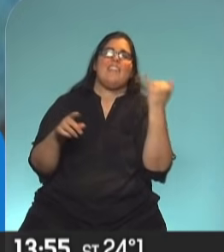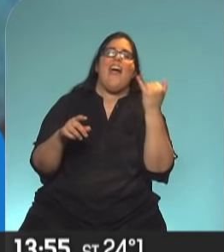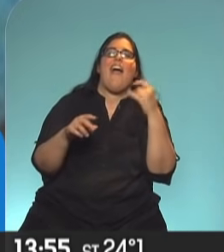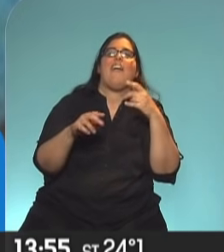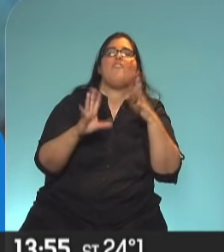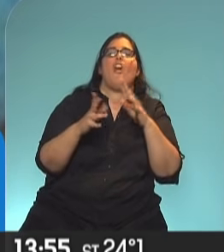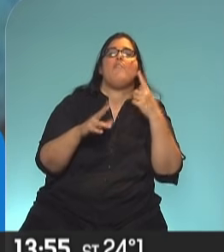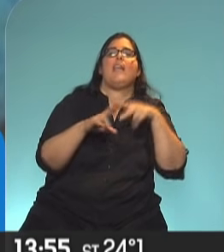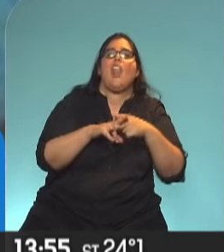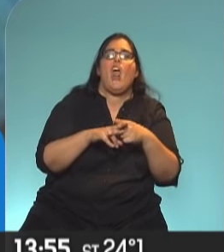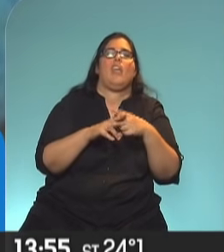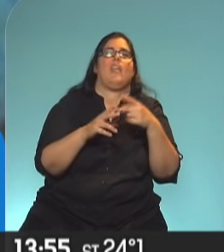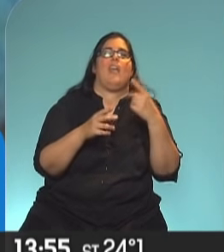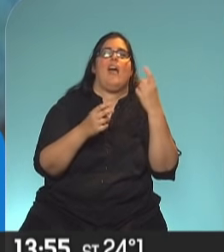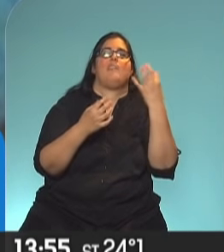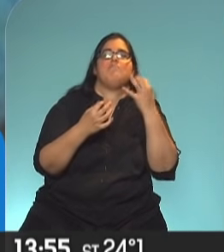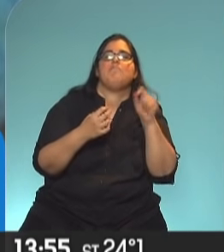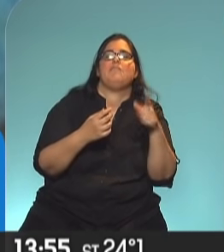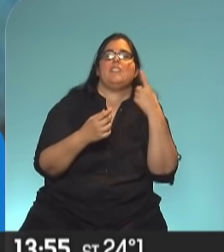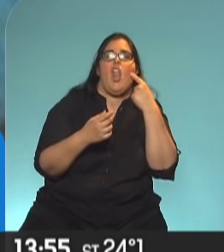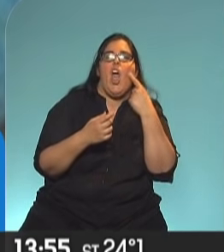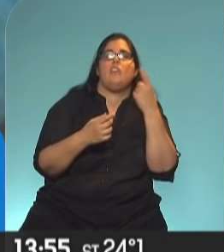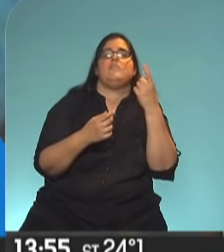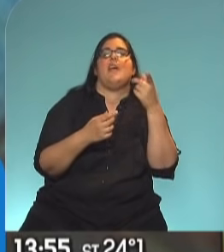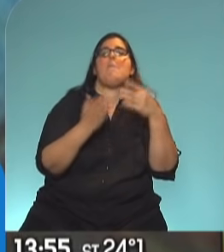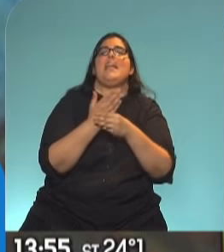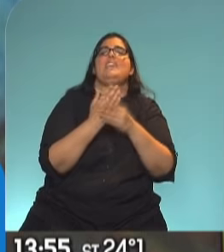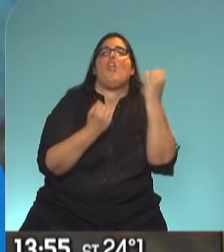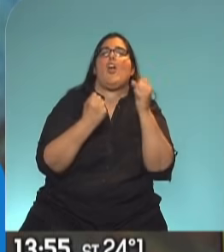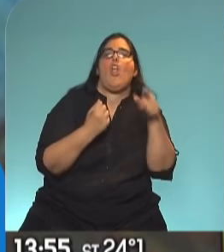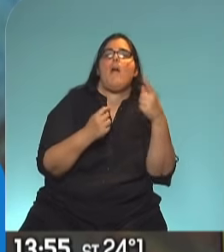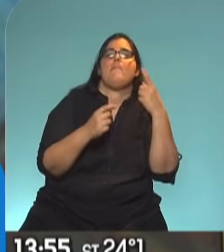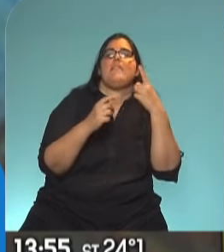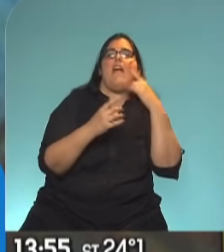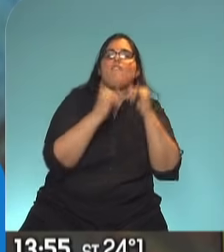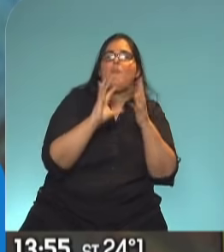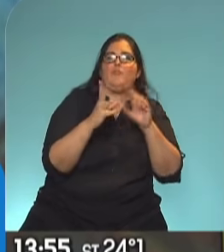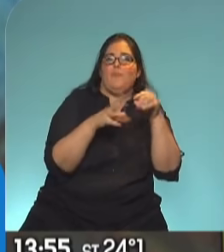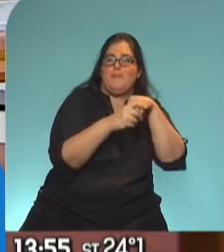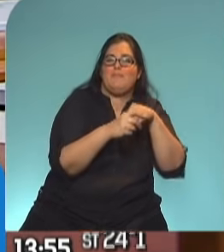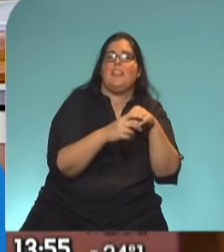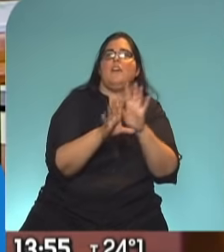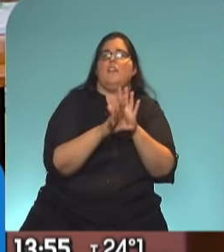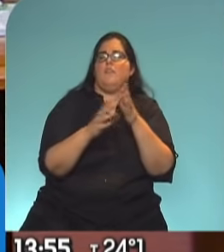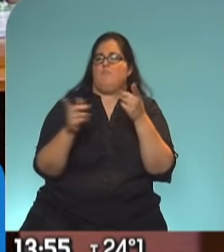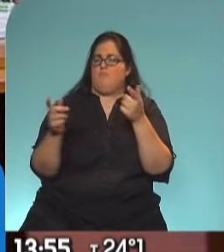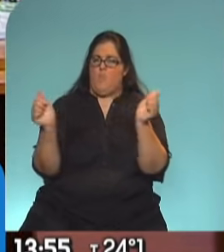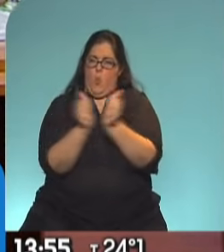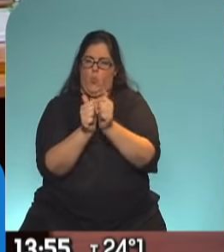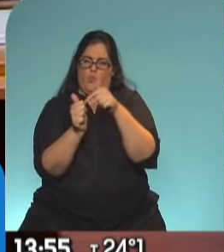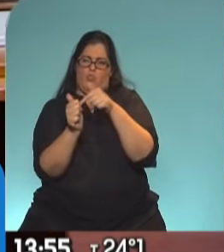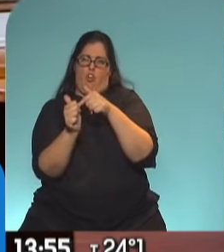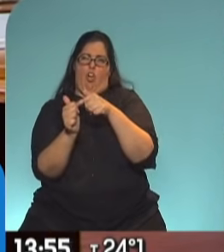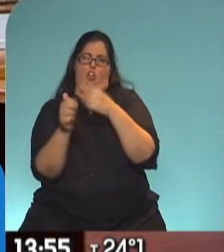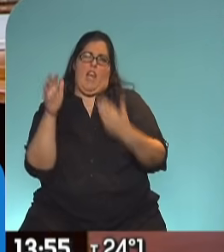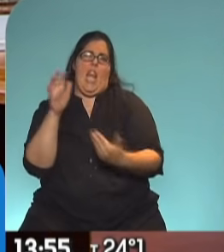fue el ministro de Economía de Evo durante todo este tiempo, con un líder popular, con un líder carismático, con un líder, con un caudillo,